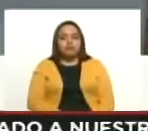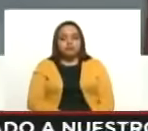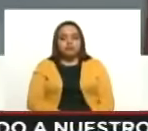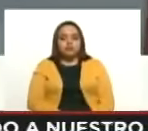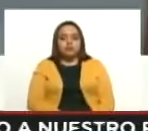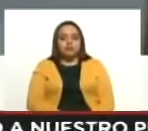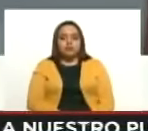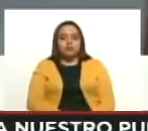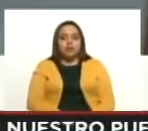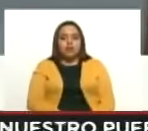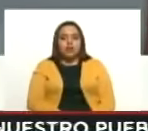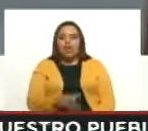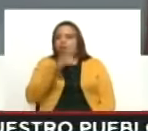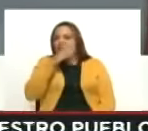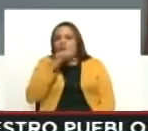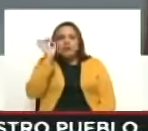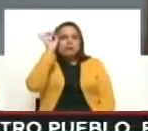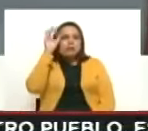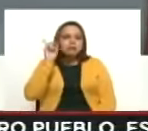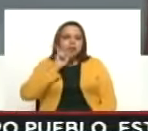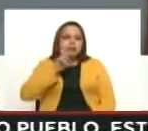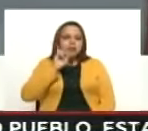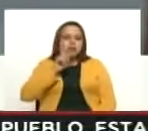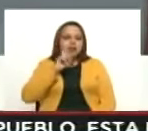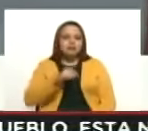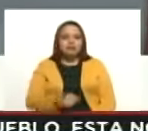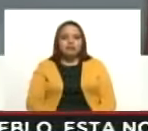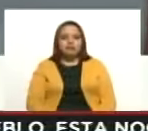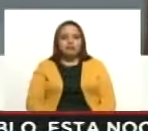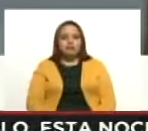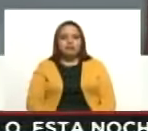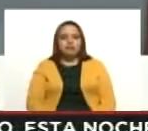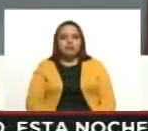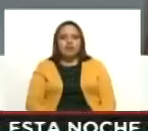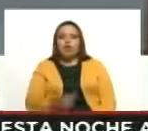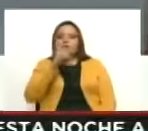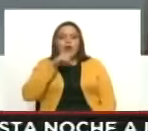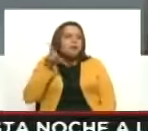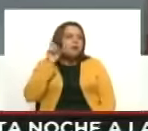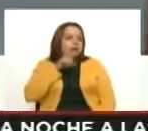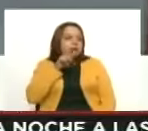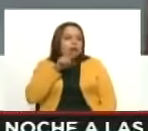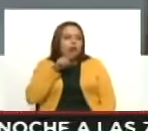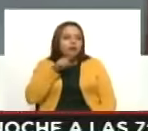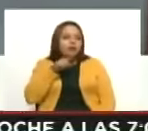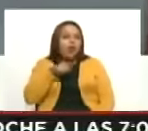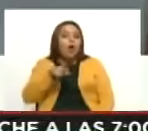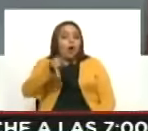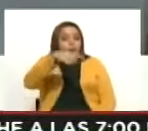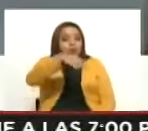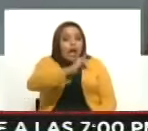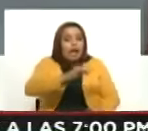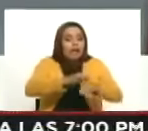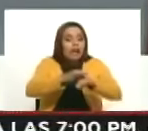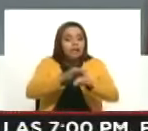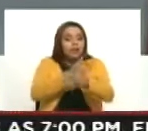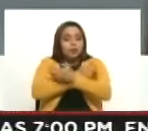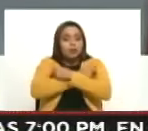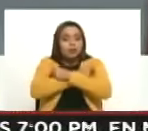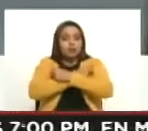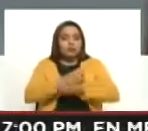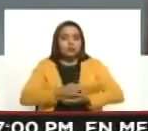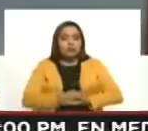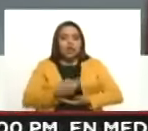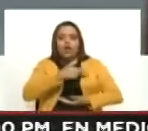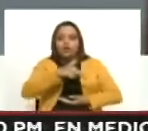no nos caigamos a coba. Que no nos caigamos a mentira. Ustedes son de carne y hueso.